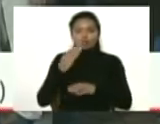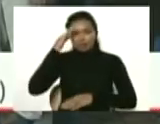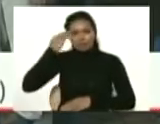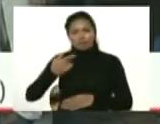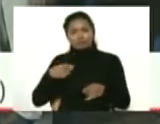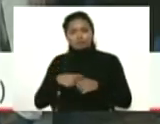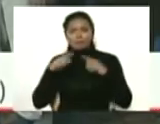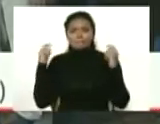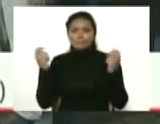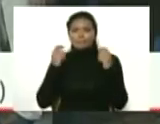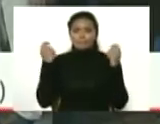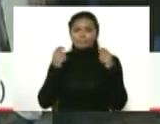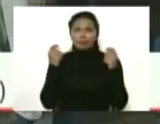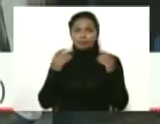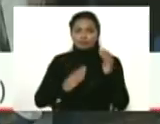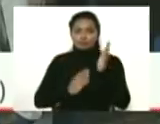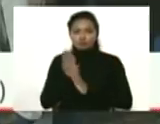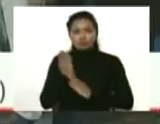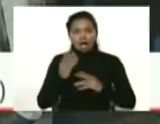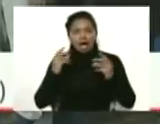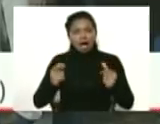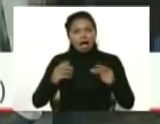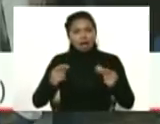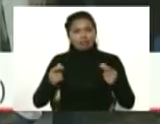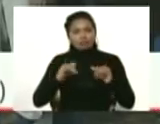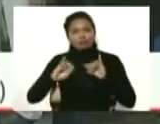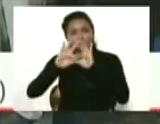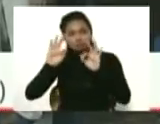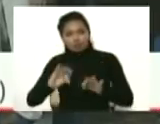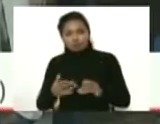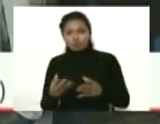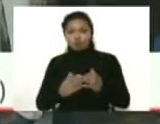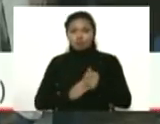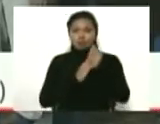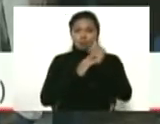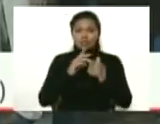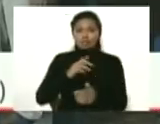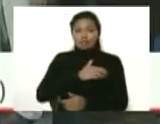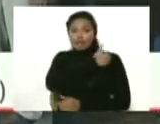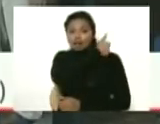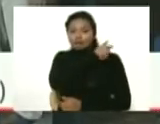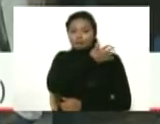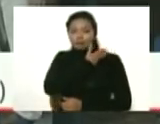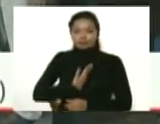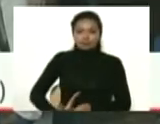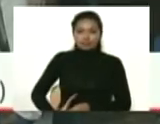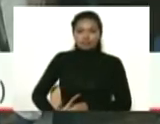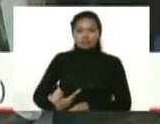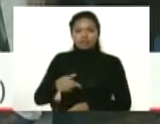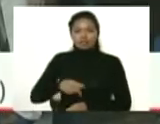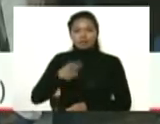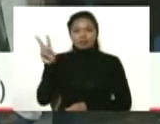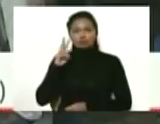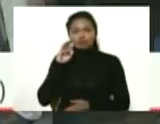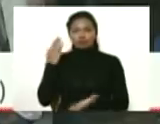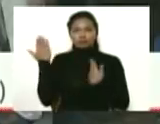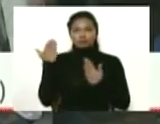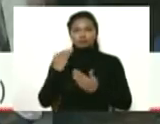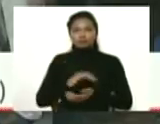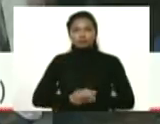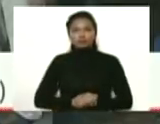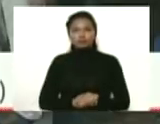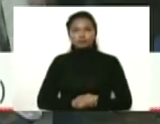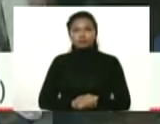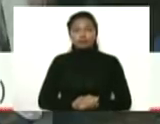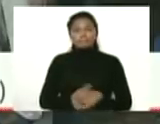en vanguardia con una lealtad activa a usted como nuestro comandante en jefe y presidente de la República. Adelante, mi comandante en jefe.